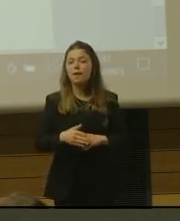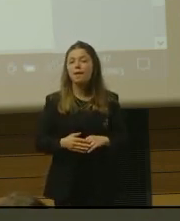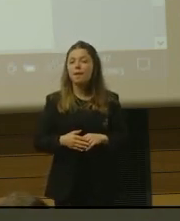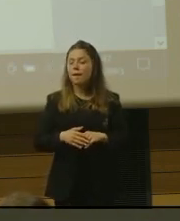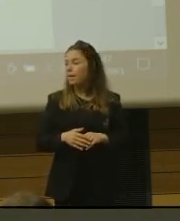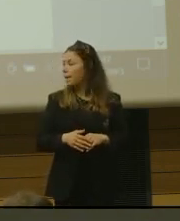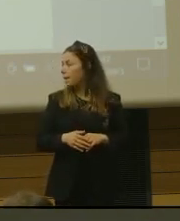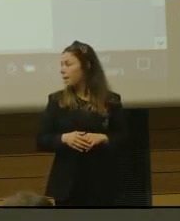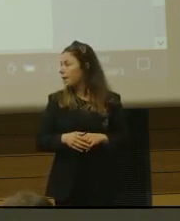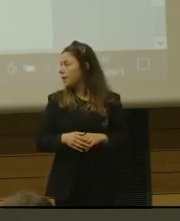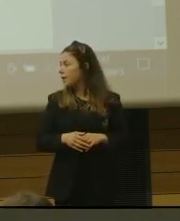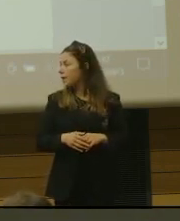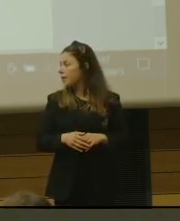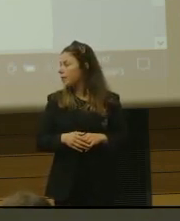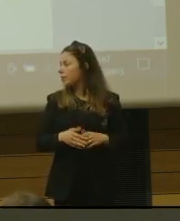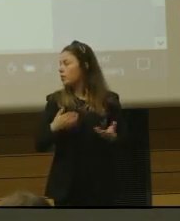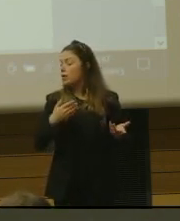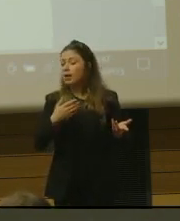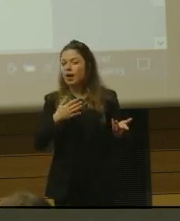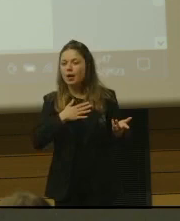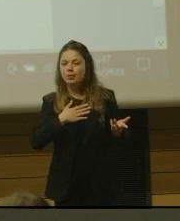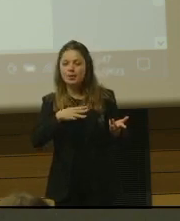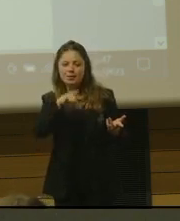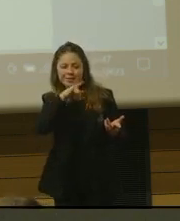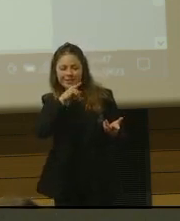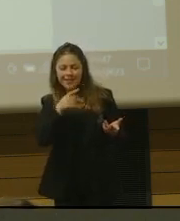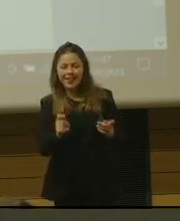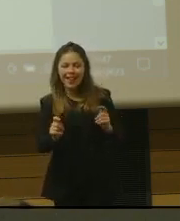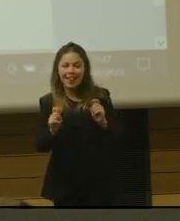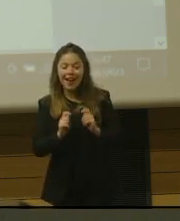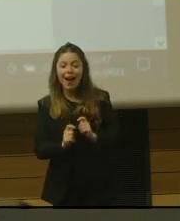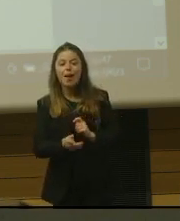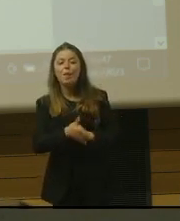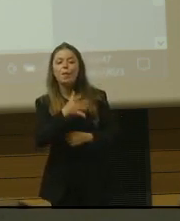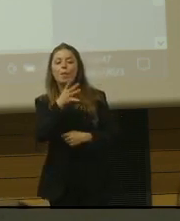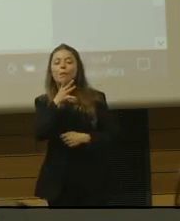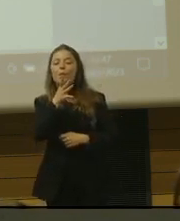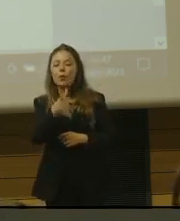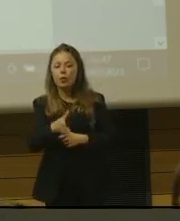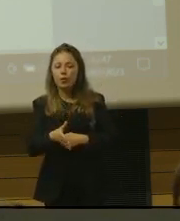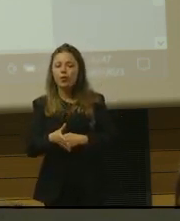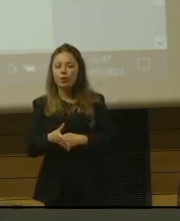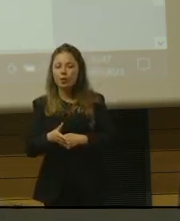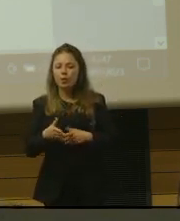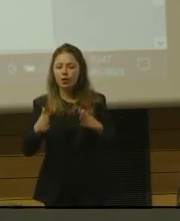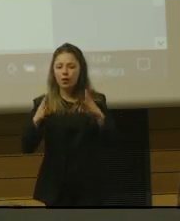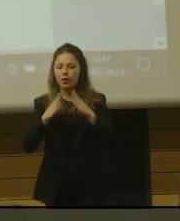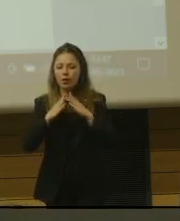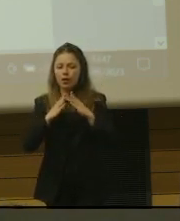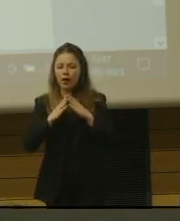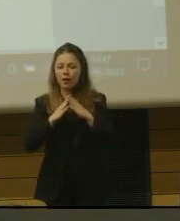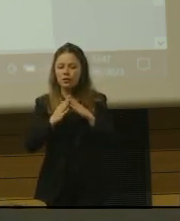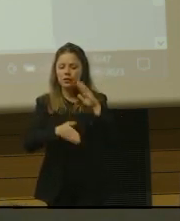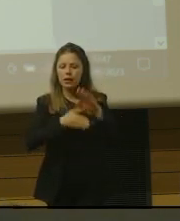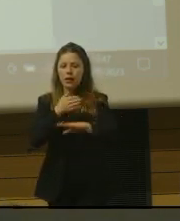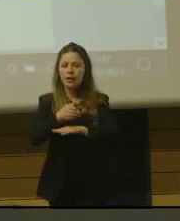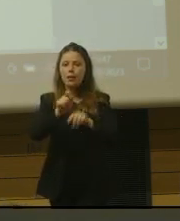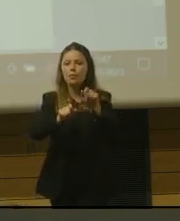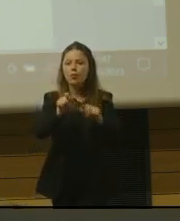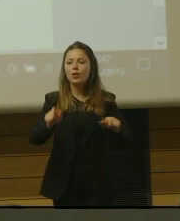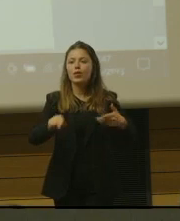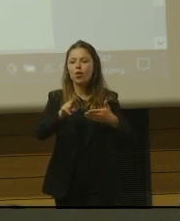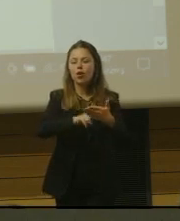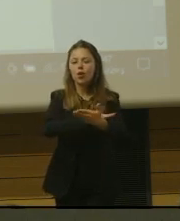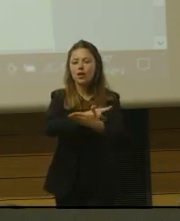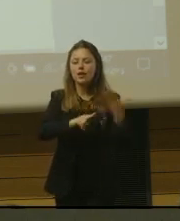hacía un poco de gracia esto, que es que en todas las casas donde parábamos, la población gitana